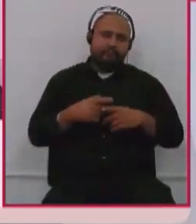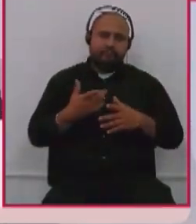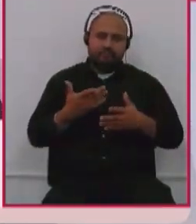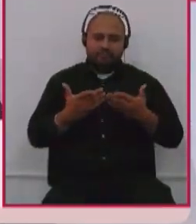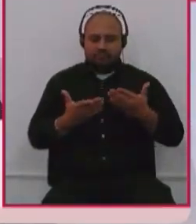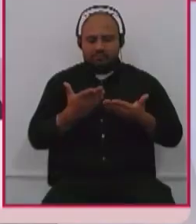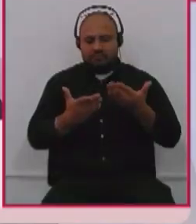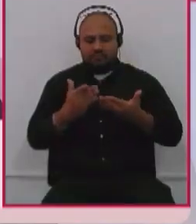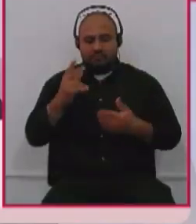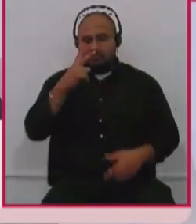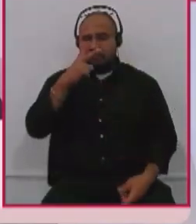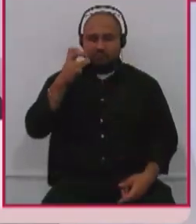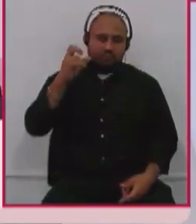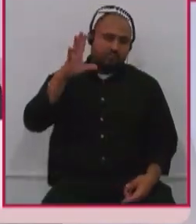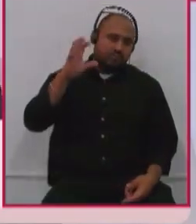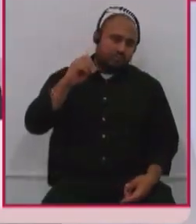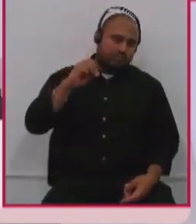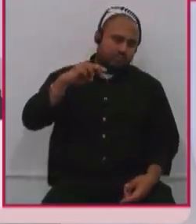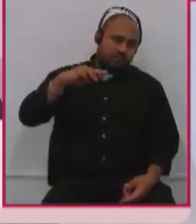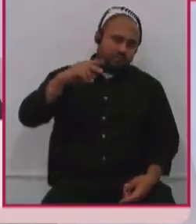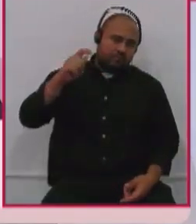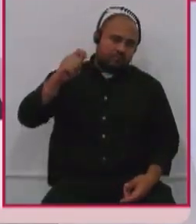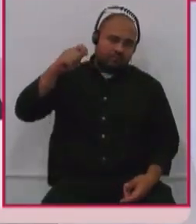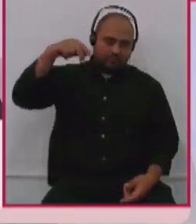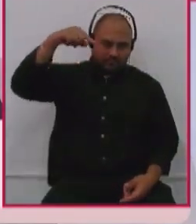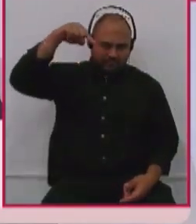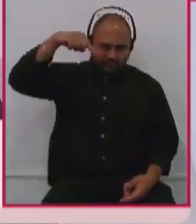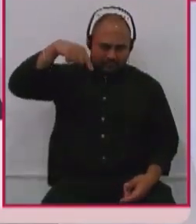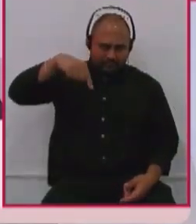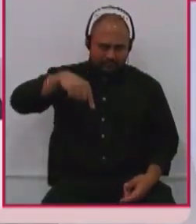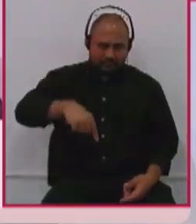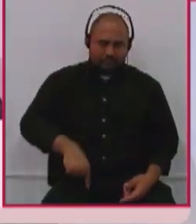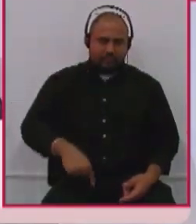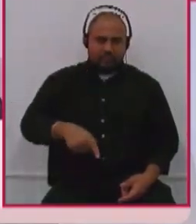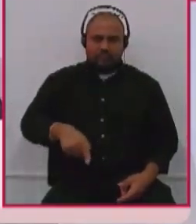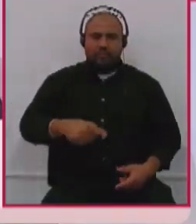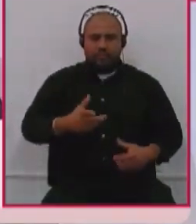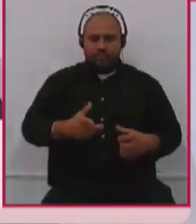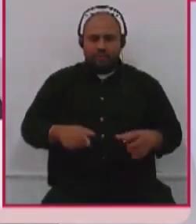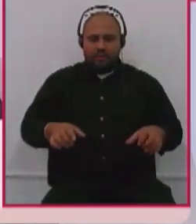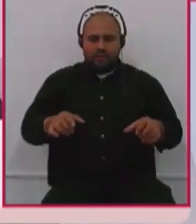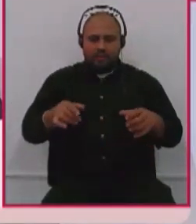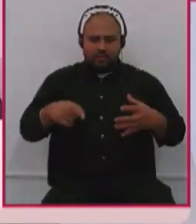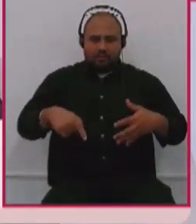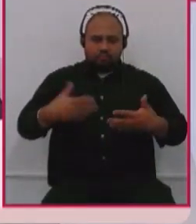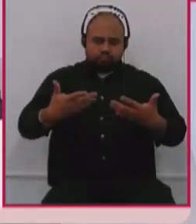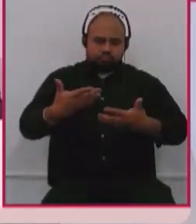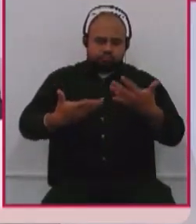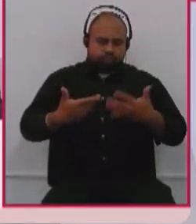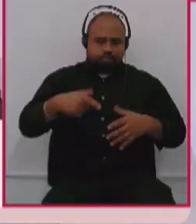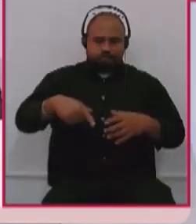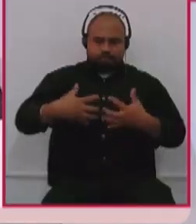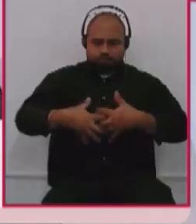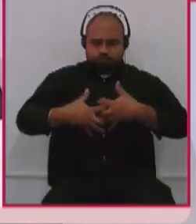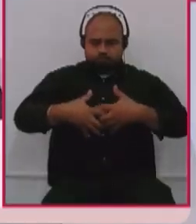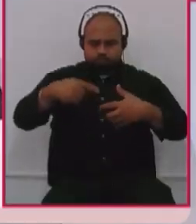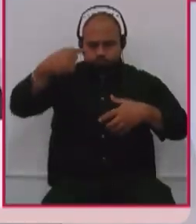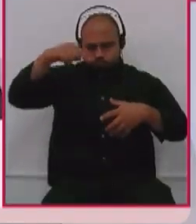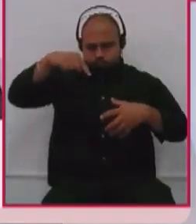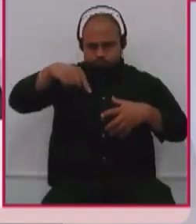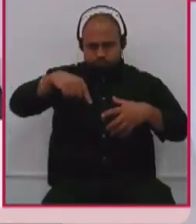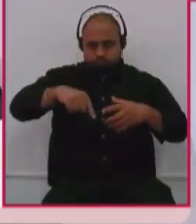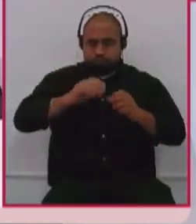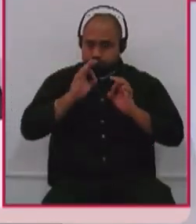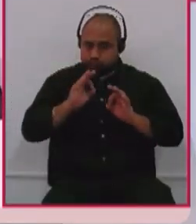máximo 350 metros cúbicos hora, ¿no? Y la presión también puede llegar hasta ese valor,